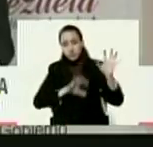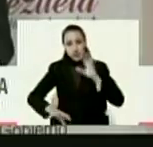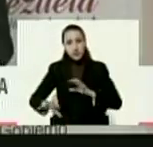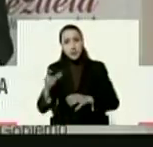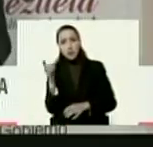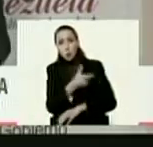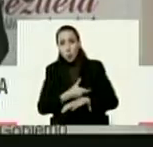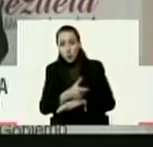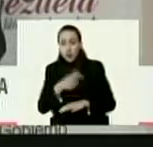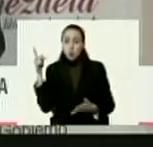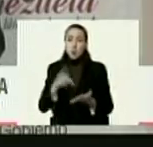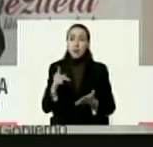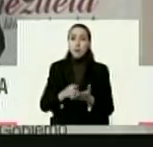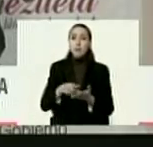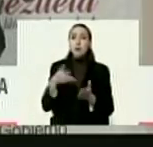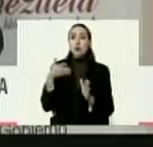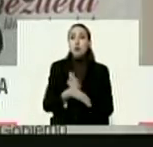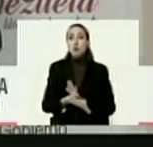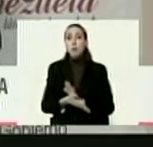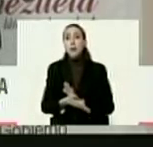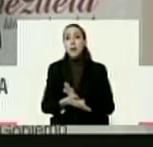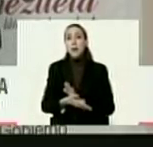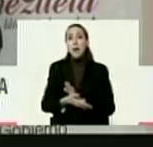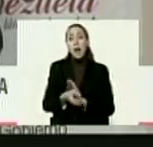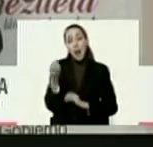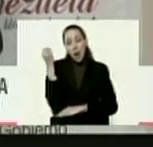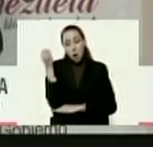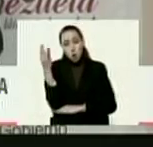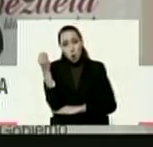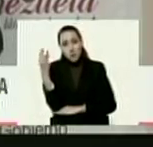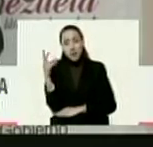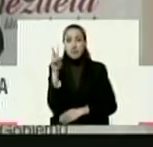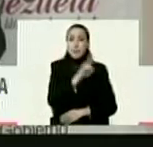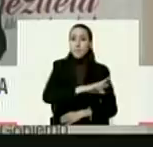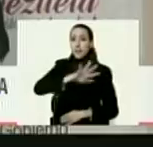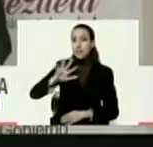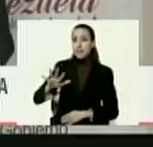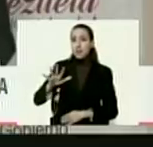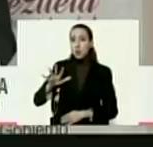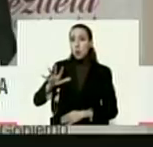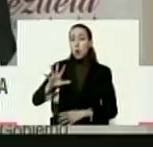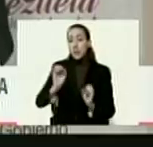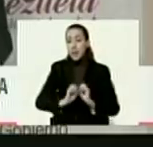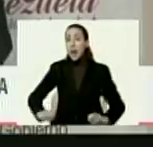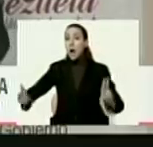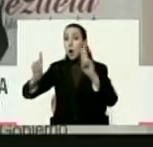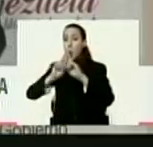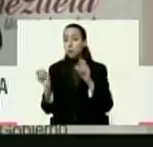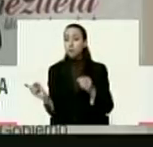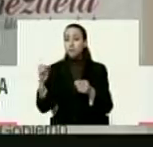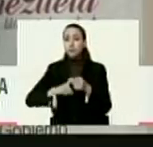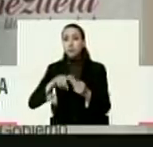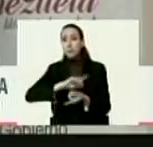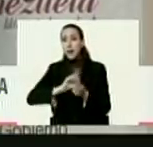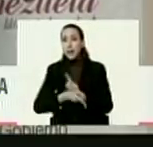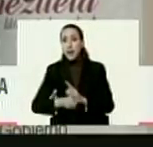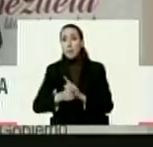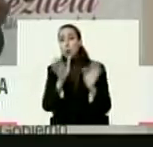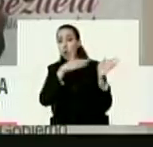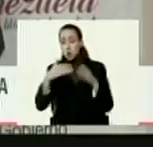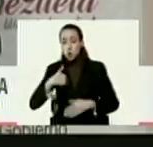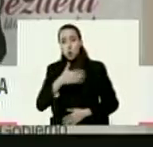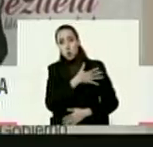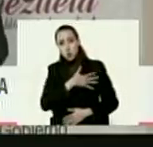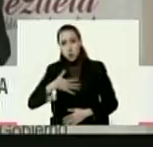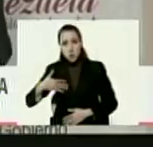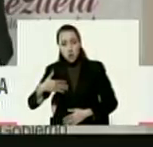que participaron en la conferencia COP25 de Naciones Unidas para el Cambio Climático. Yo quisiera muy brevemente,